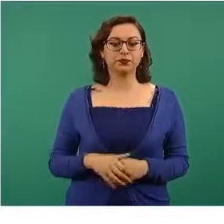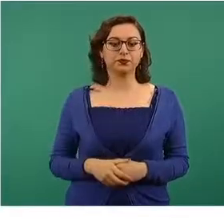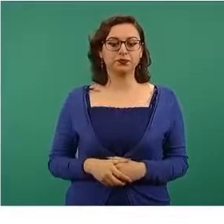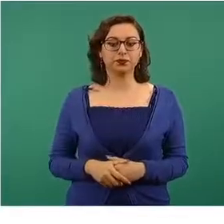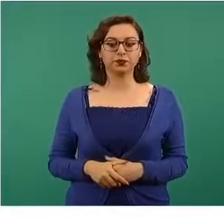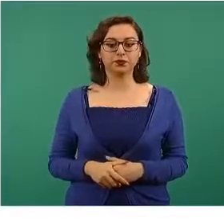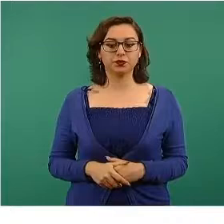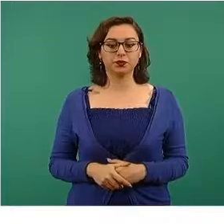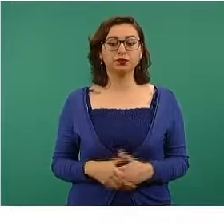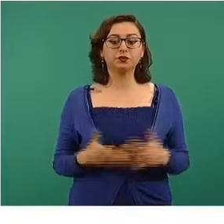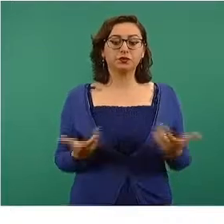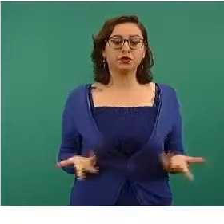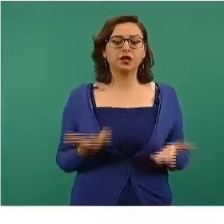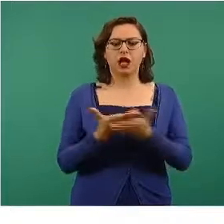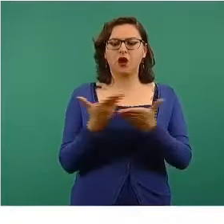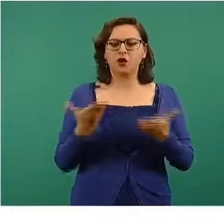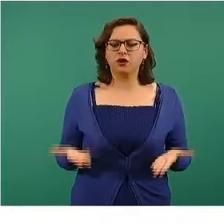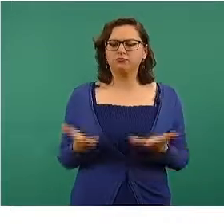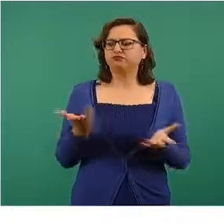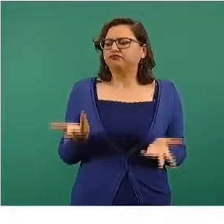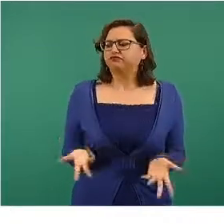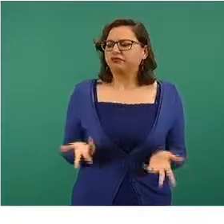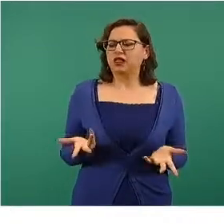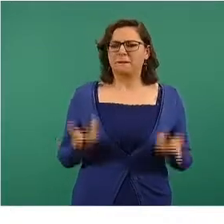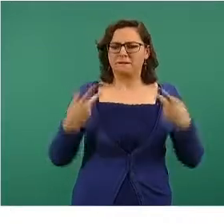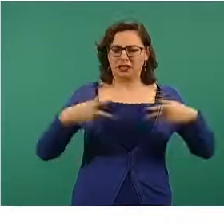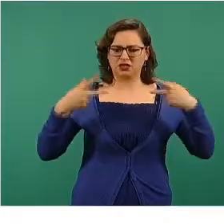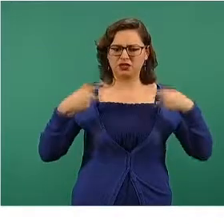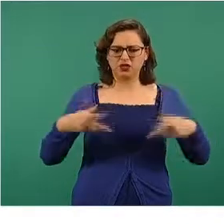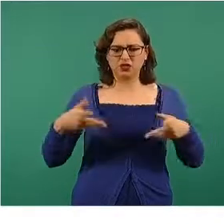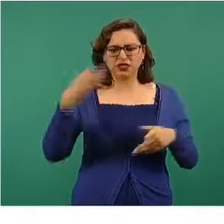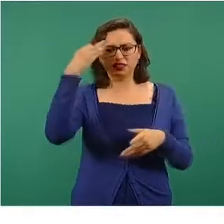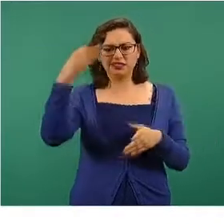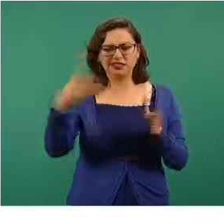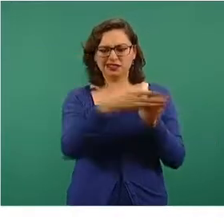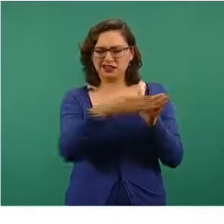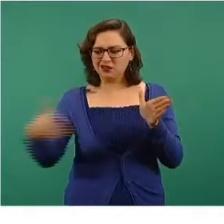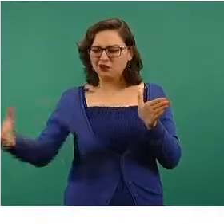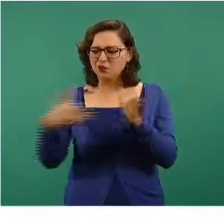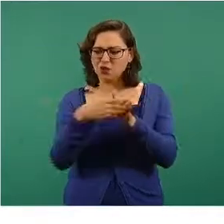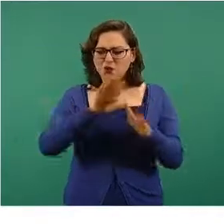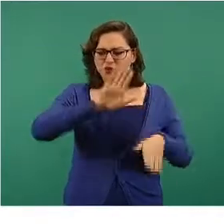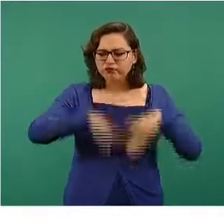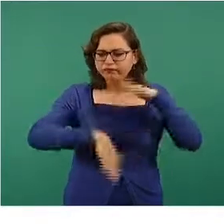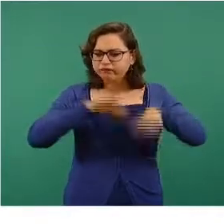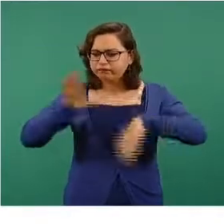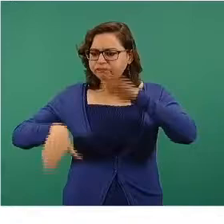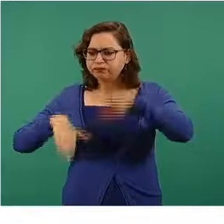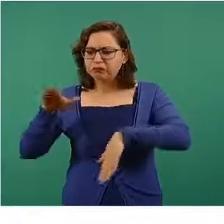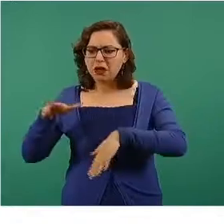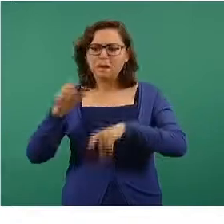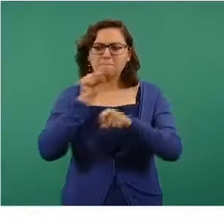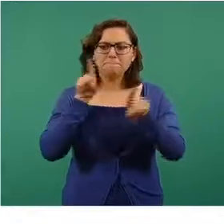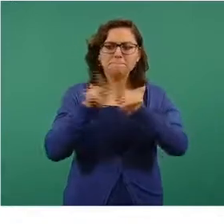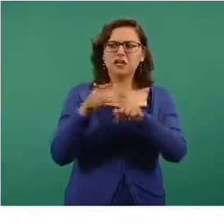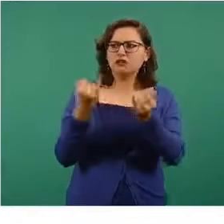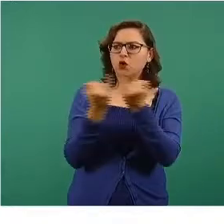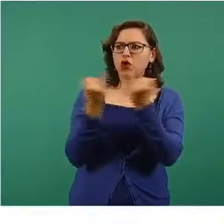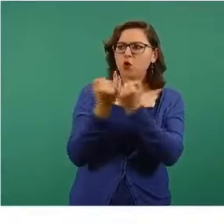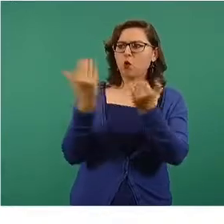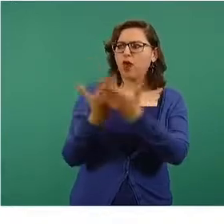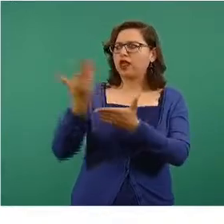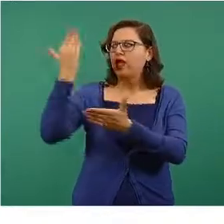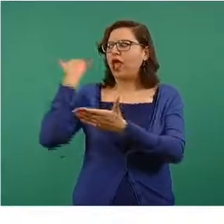y cómo ha ido el análisis. Acuérdense que este análisis de exceso de mortalidad, este es un análisis que a mí me ha interesado desde